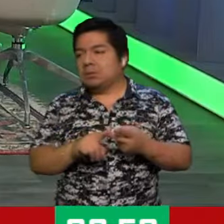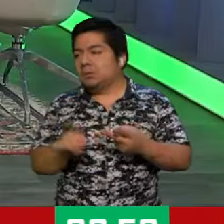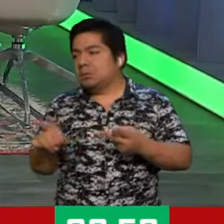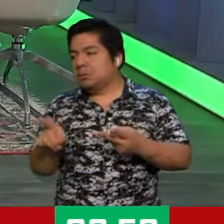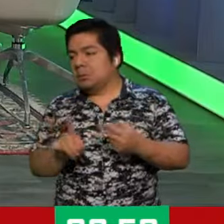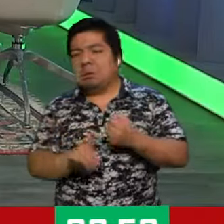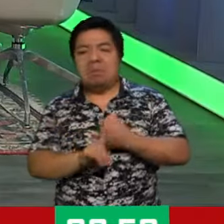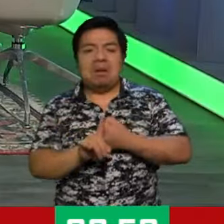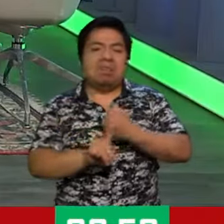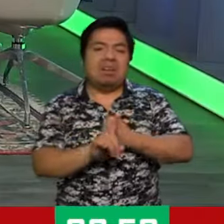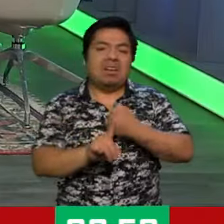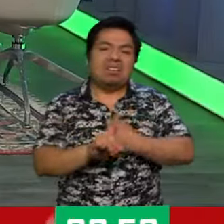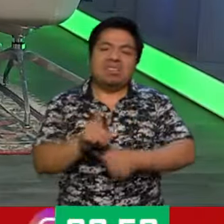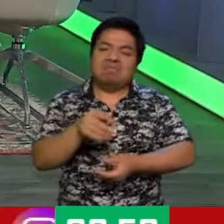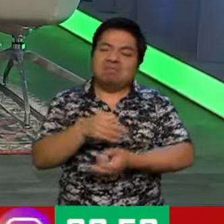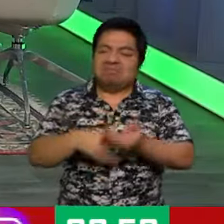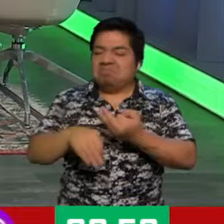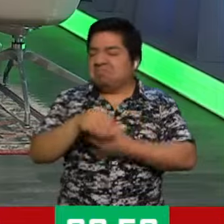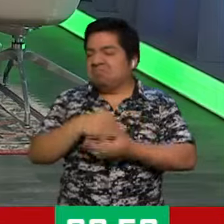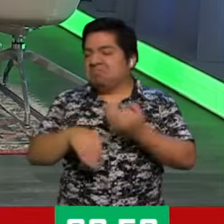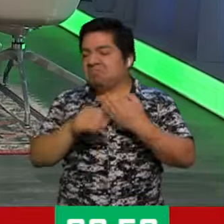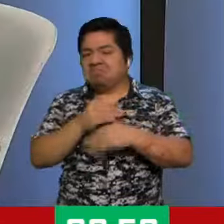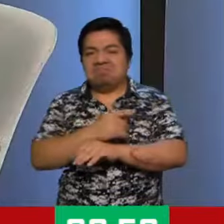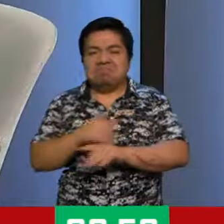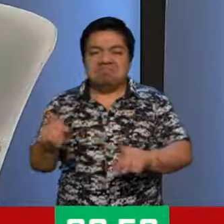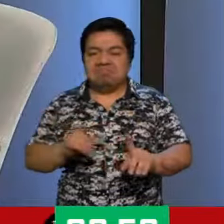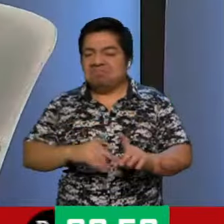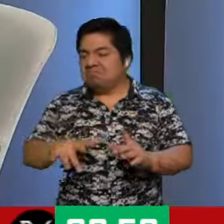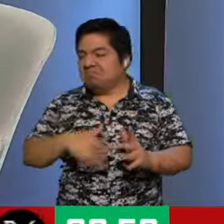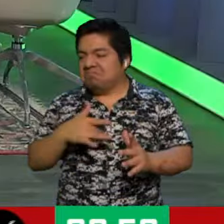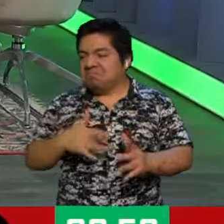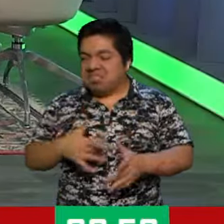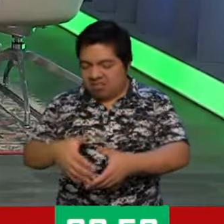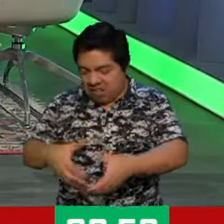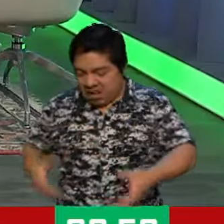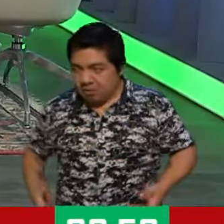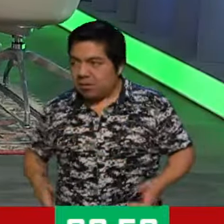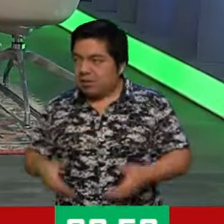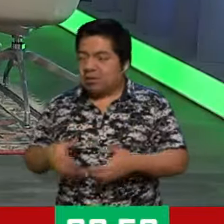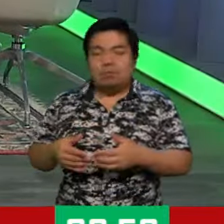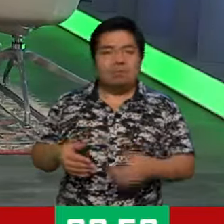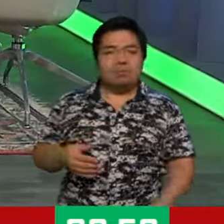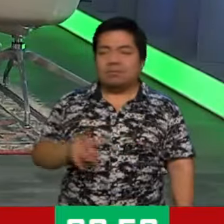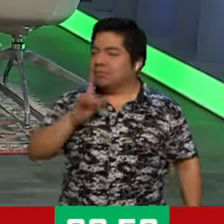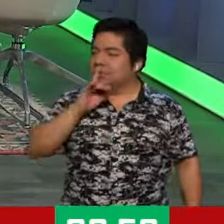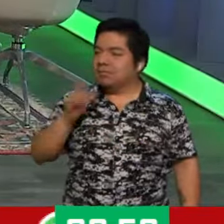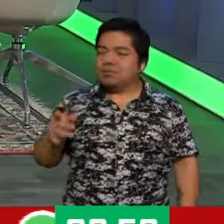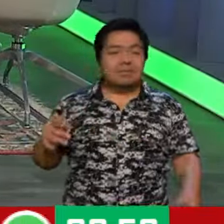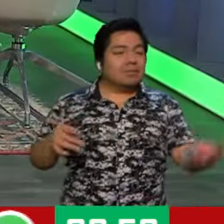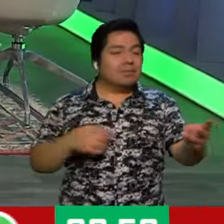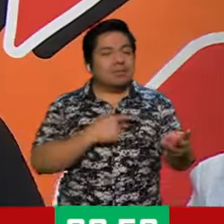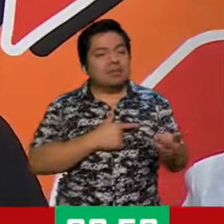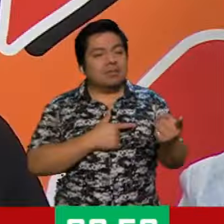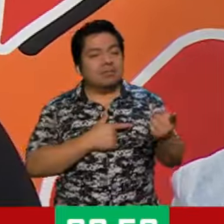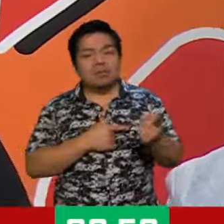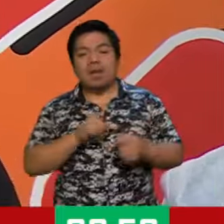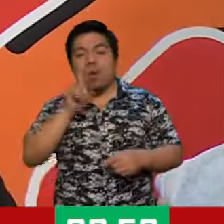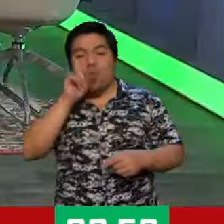problemas. Yo de todo, no tengo problemas. Es más, problema. Se ve con una bolsa de pan. ¡Señora! ¡Señora! Liga León. ¿Qué le gustan? A